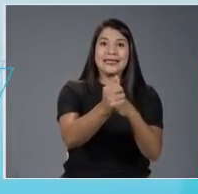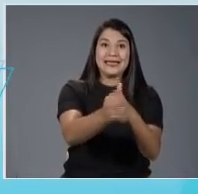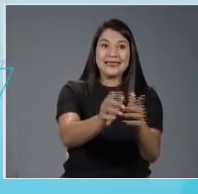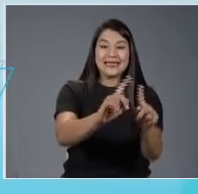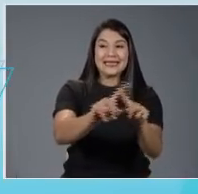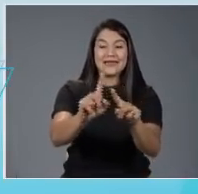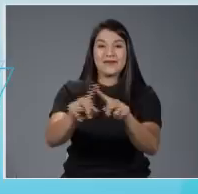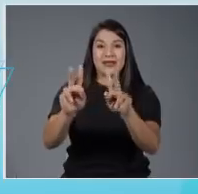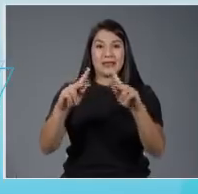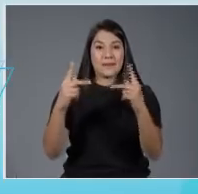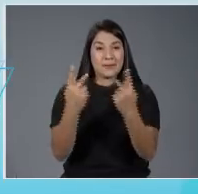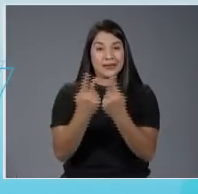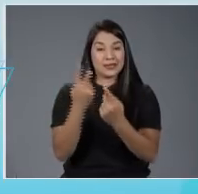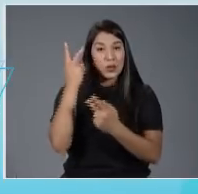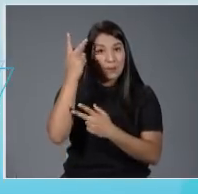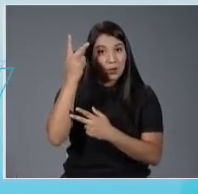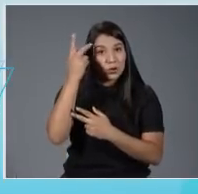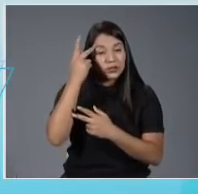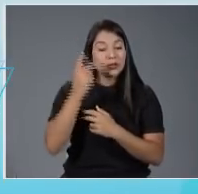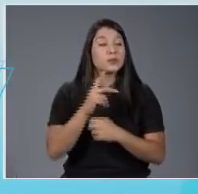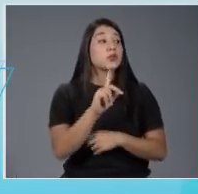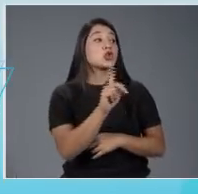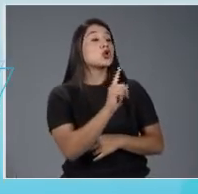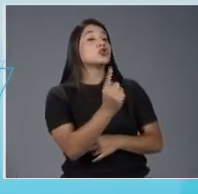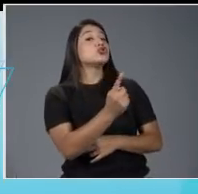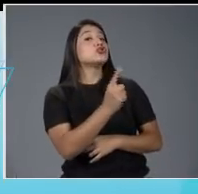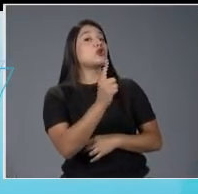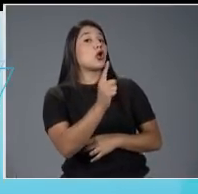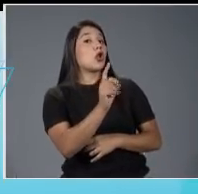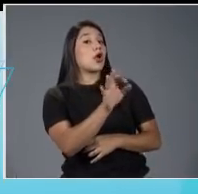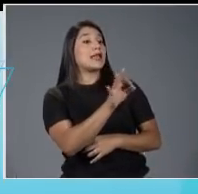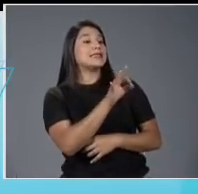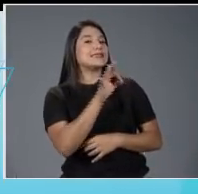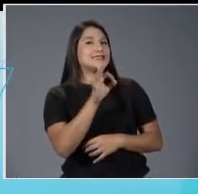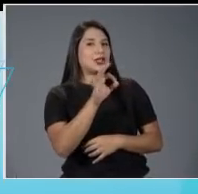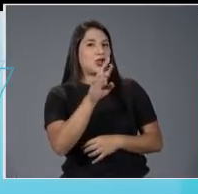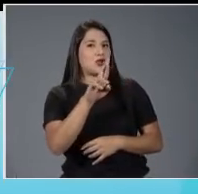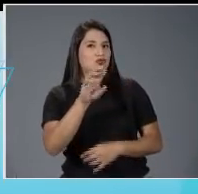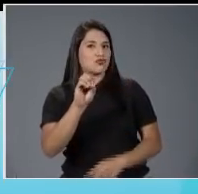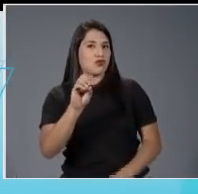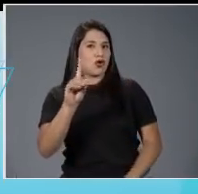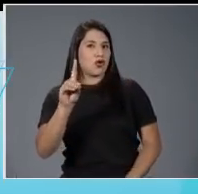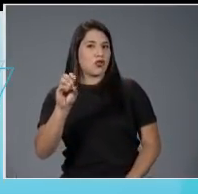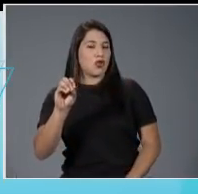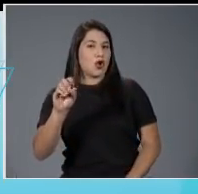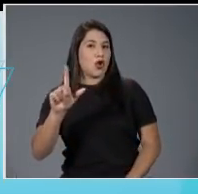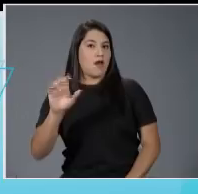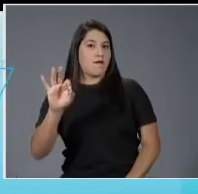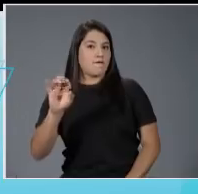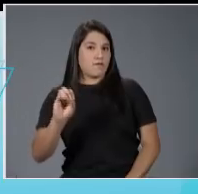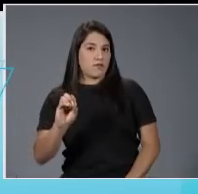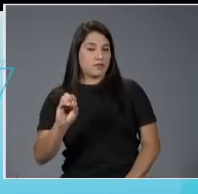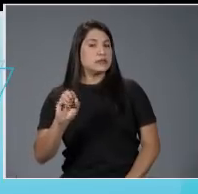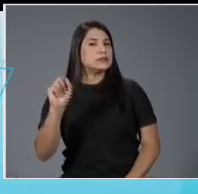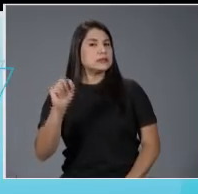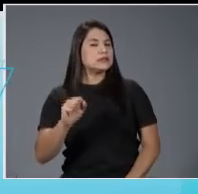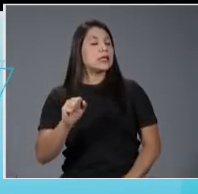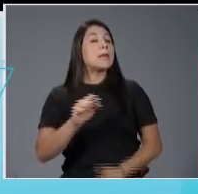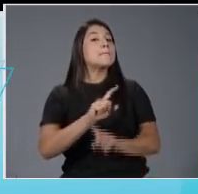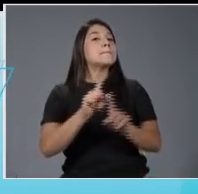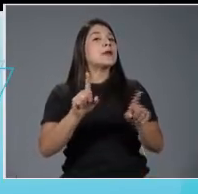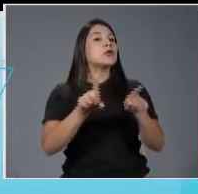agrupaciones políticas. Bueno, no es solo el estilo de don Rodolfo, es la obligación de don Rodolfo, sobre todo después